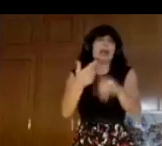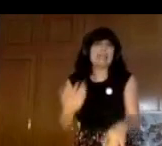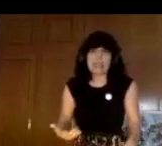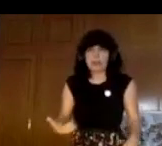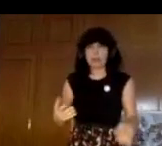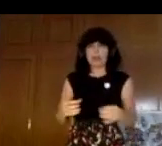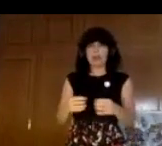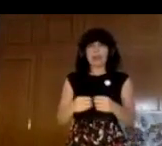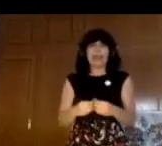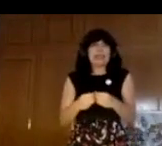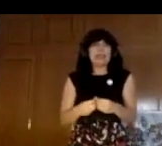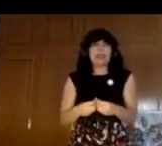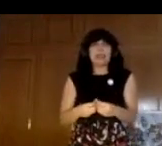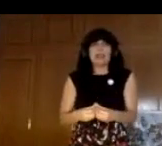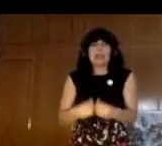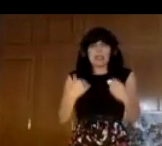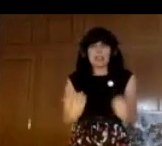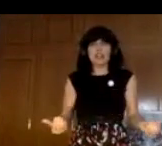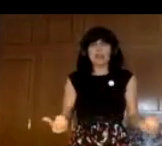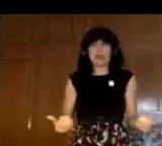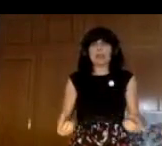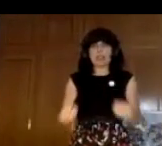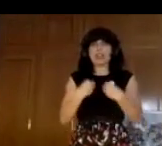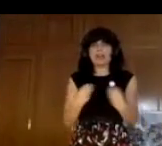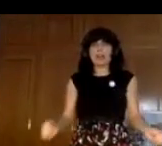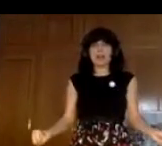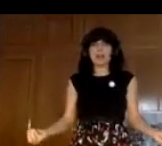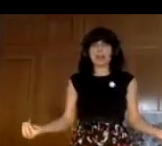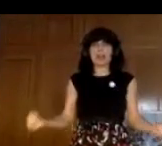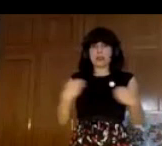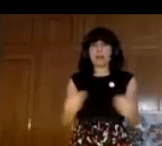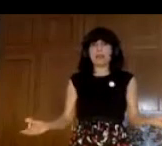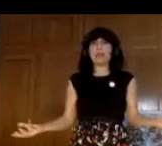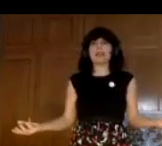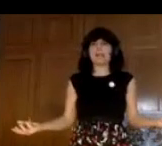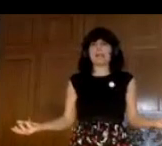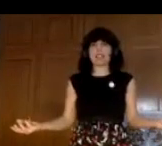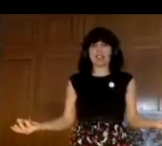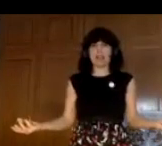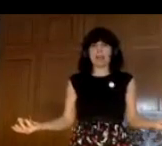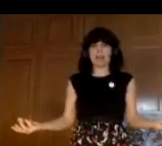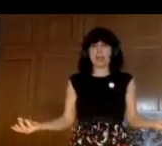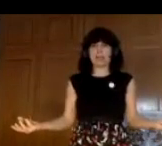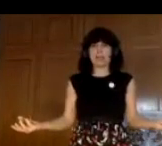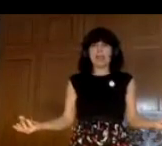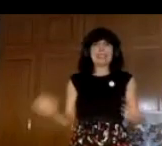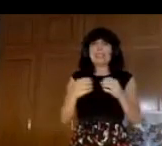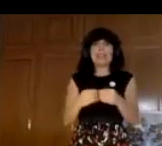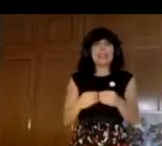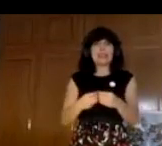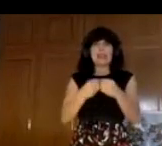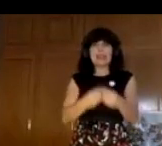o agresivos. Es decir, es que yo soy migrante, yo trabajé en Bruselas, yo empecé mi carrera profesional en Bruselas. Es